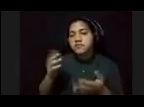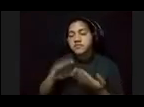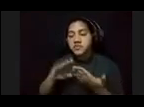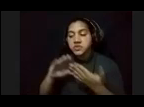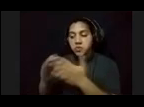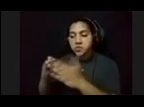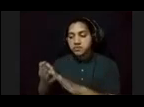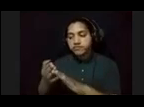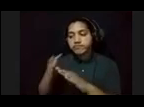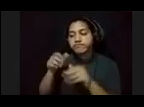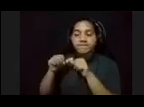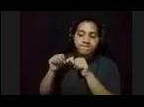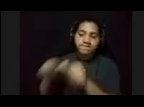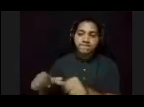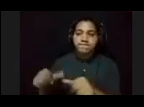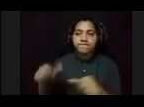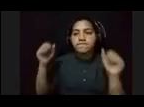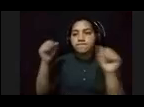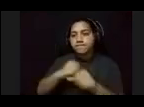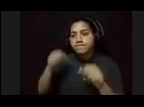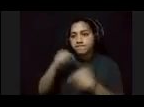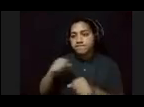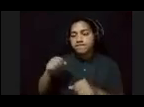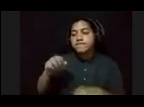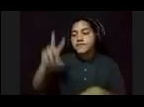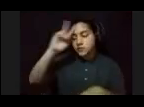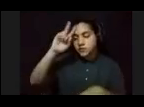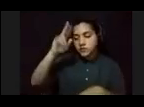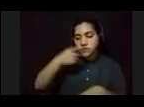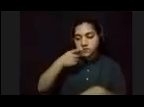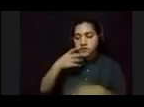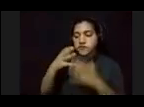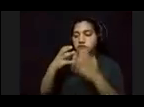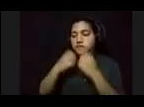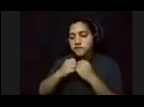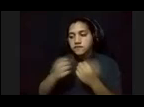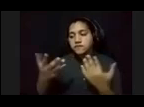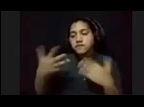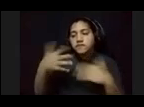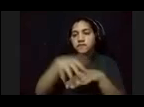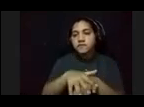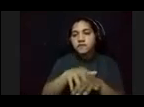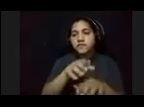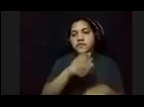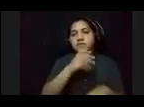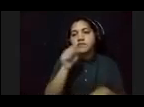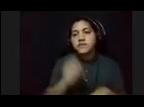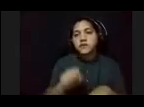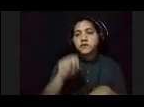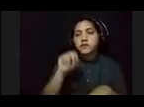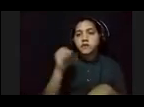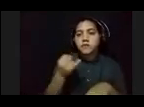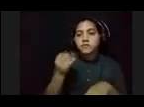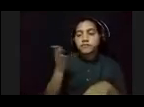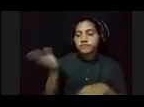ha mantenido luchando por ser reconocida y valorada como parte integral del Viejo San Juan. Un barrio que a través